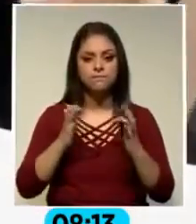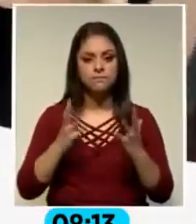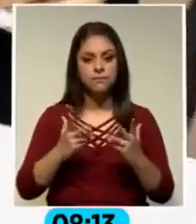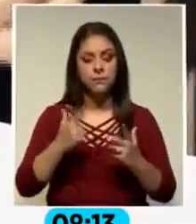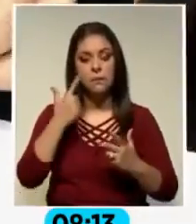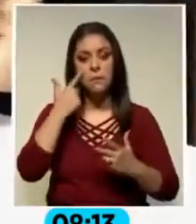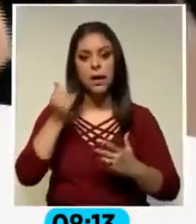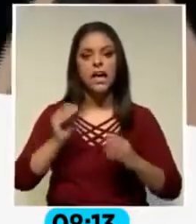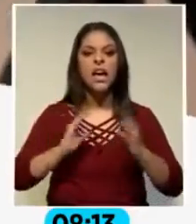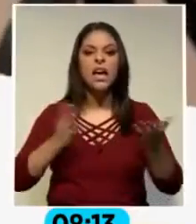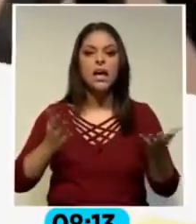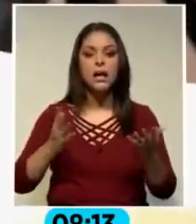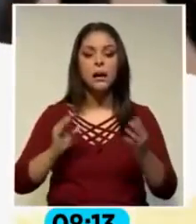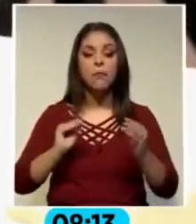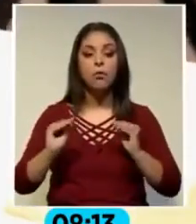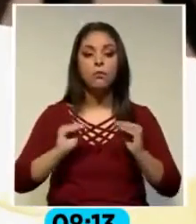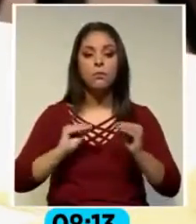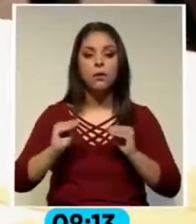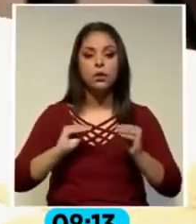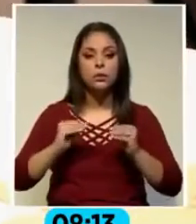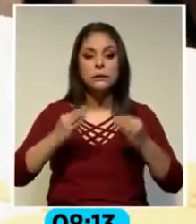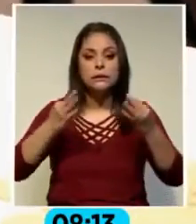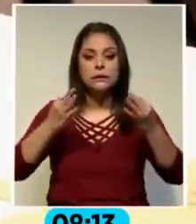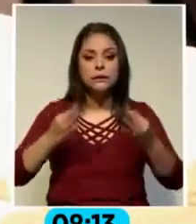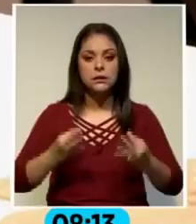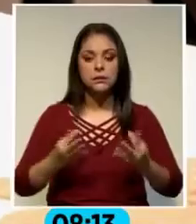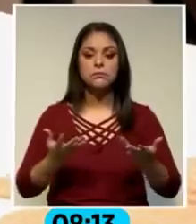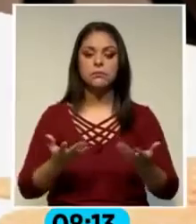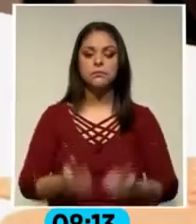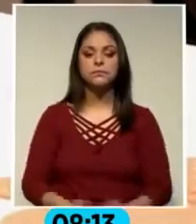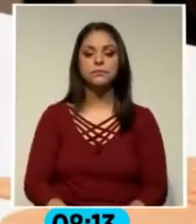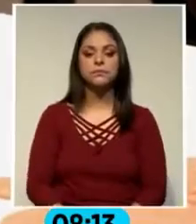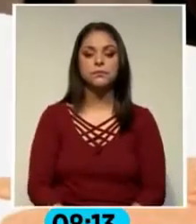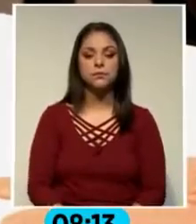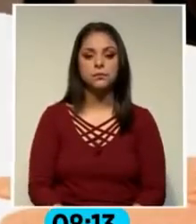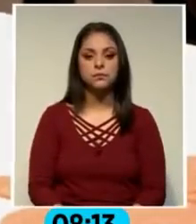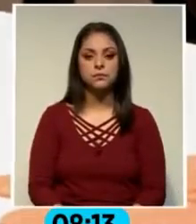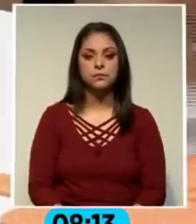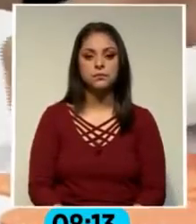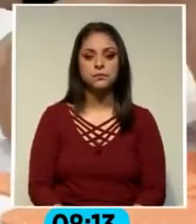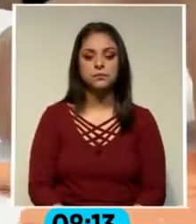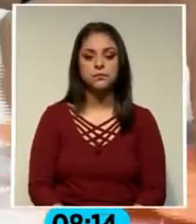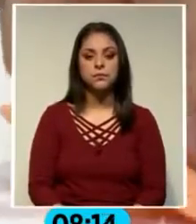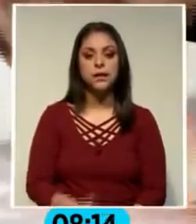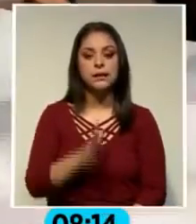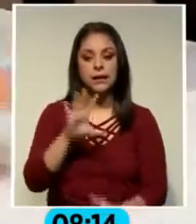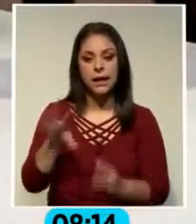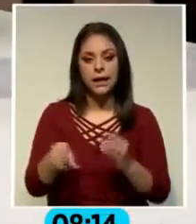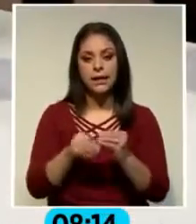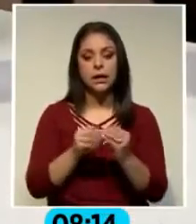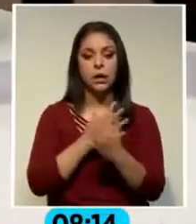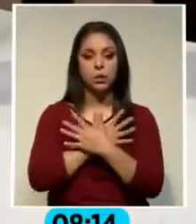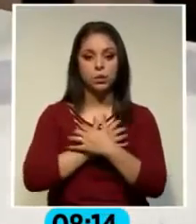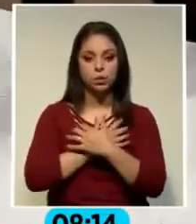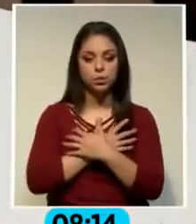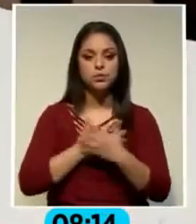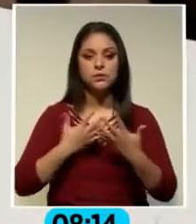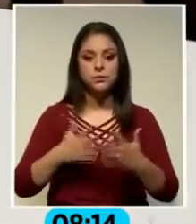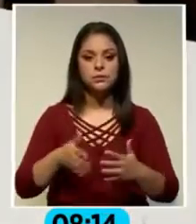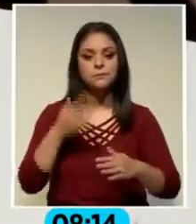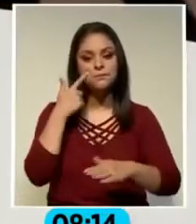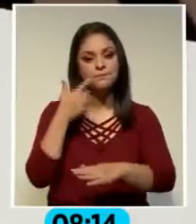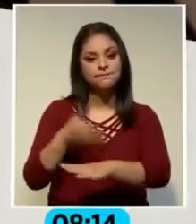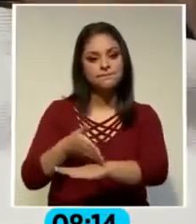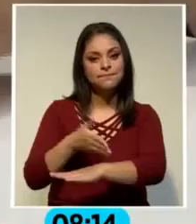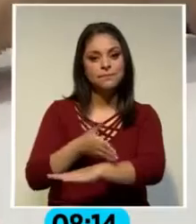motora fina, ¿verdad? Vean, está encima del corazón voy a poner el osito. Ah, qué bonito. Ya vamos a ir viendo cómo va